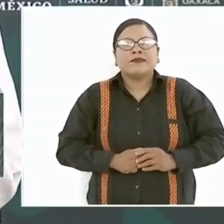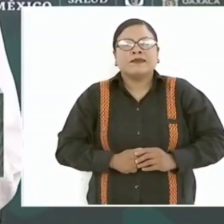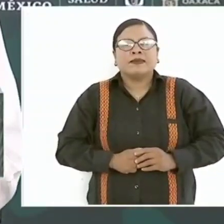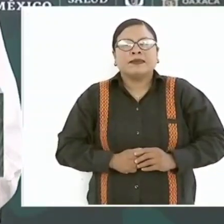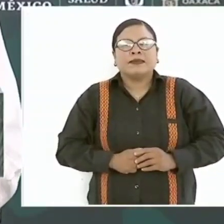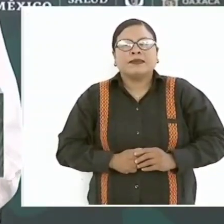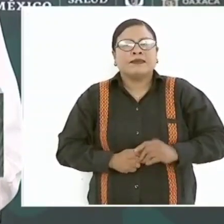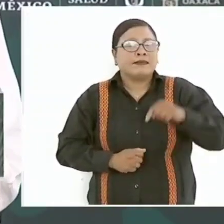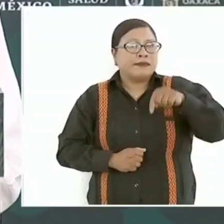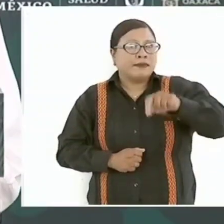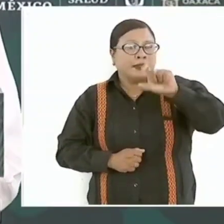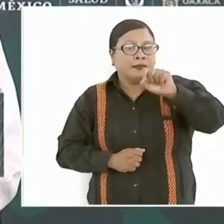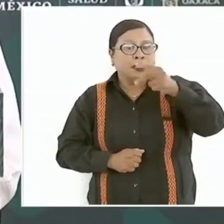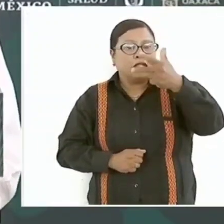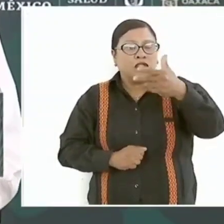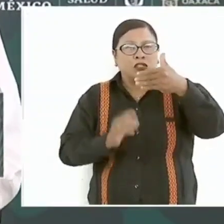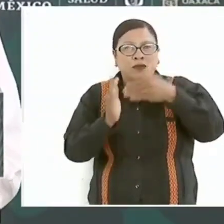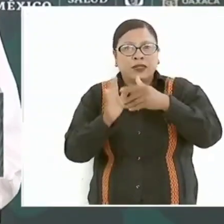Tiene